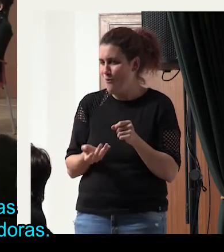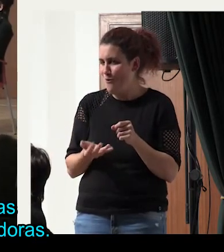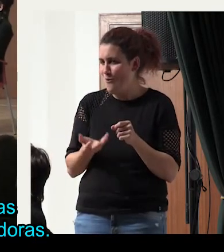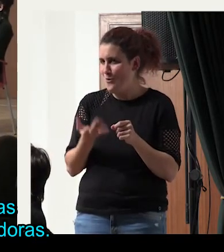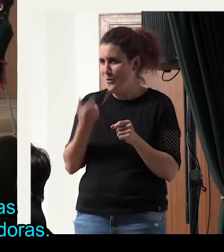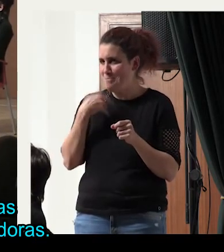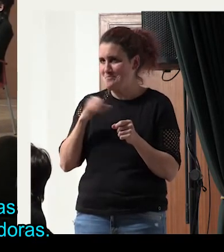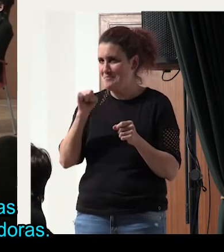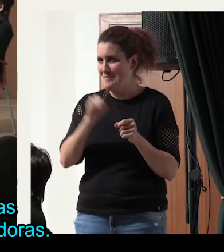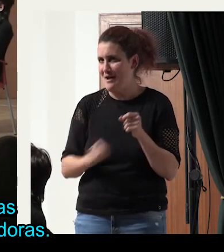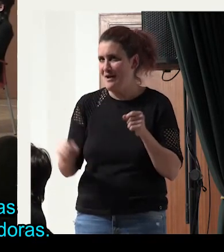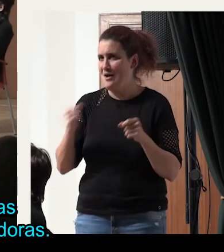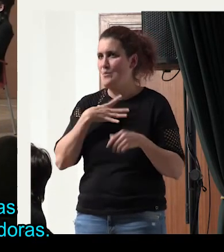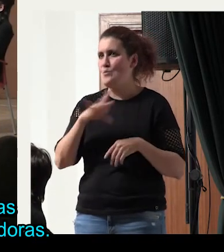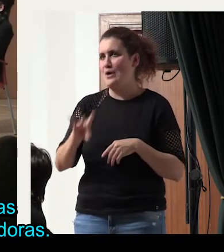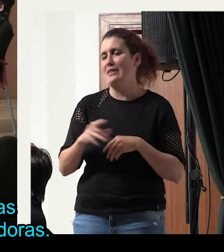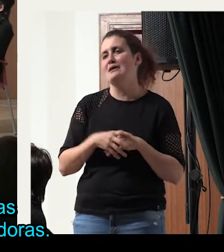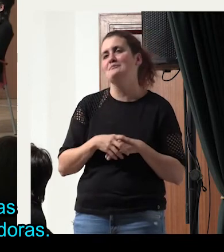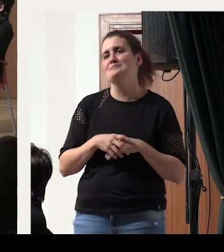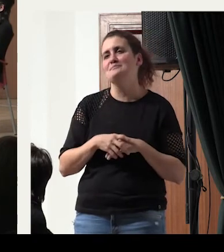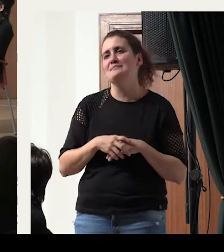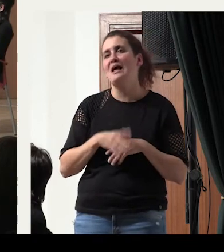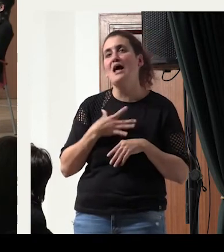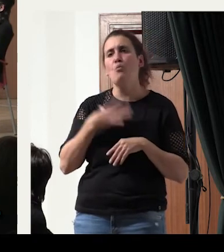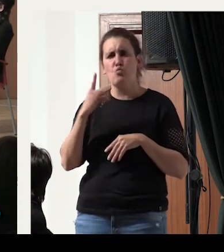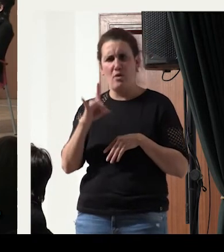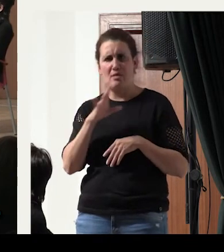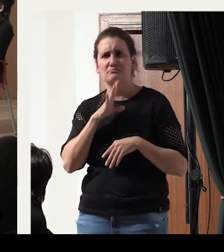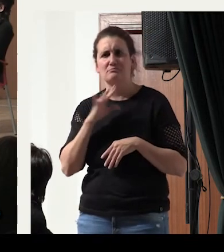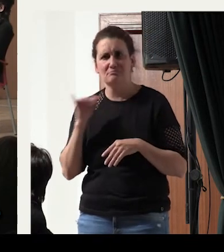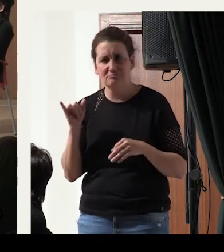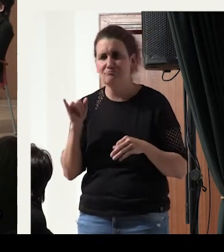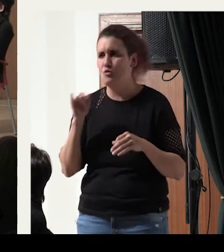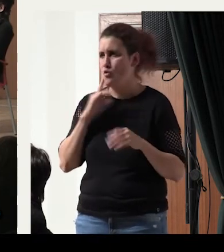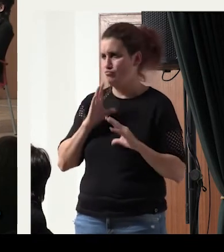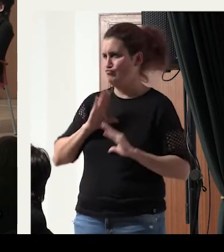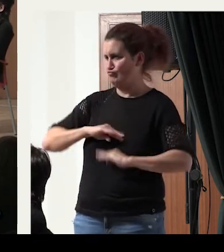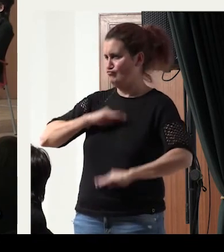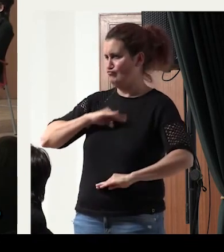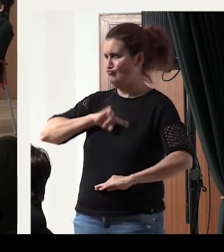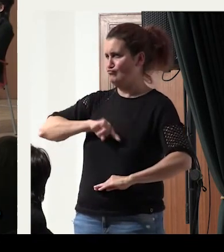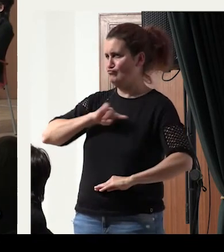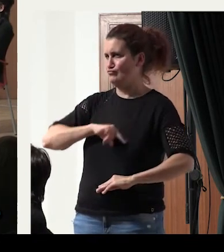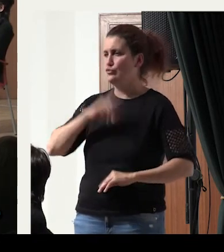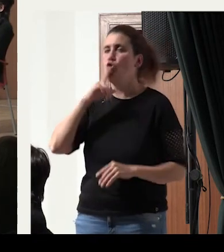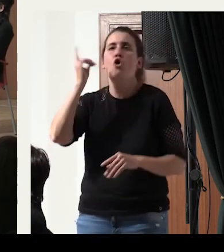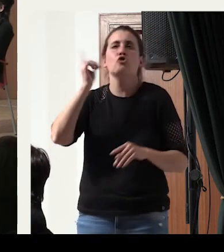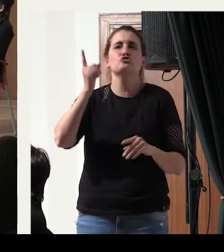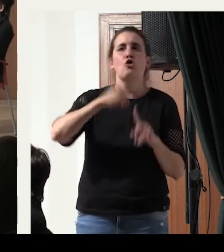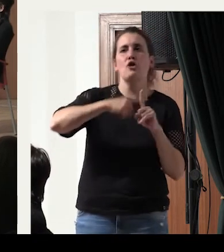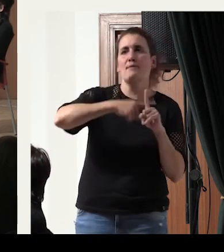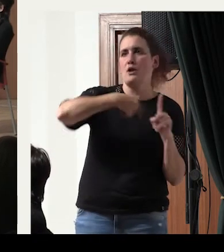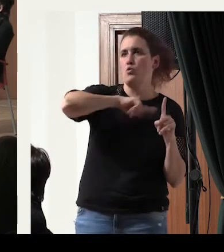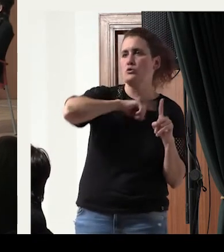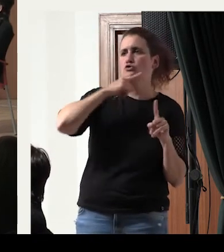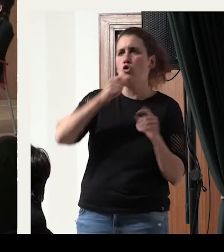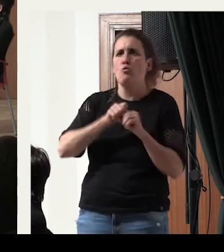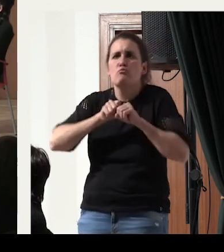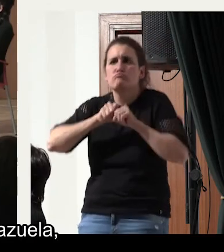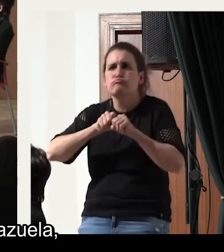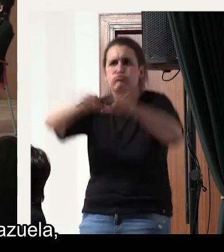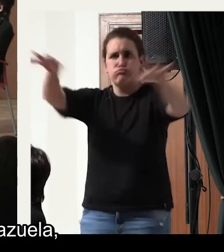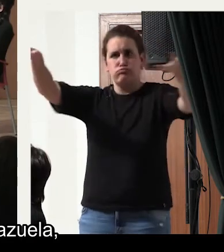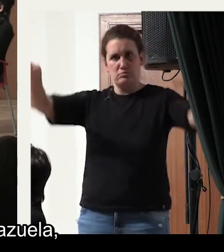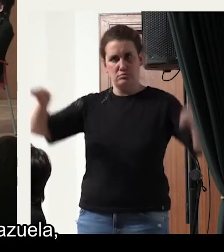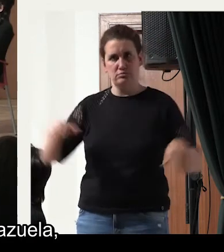y que pueden ser muy, muy, muy enriquecedoras. No solo a nivel de nosotros, sino que se expanden.